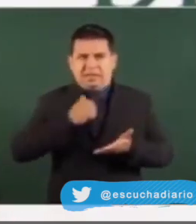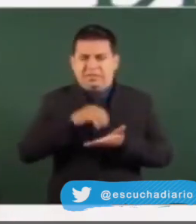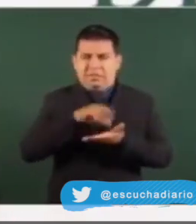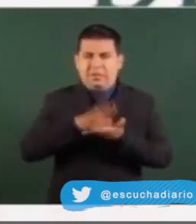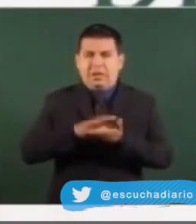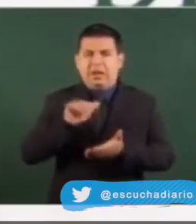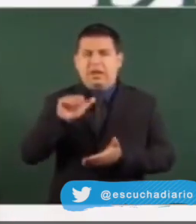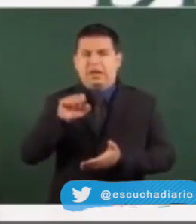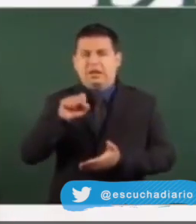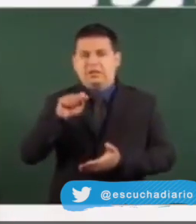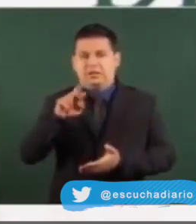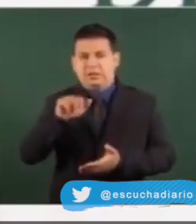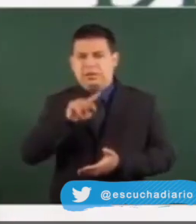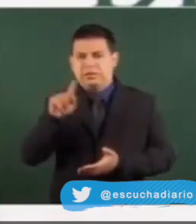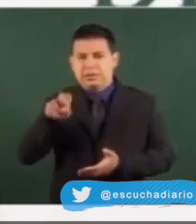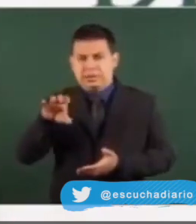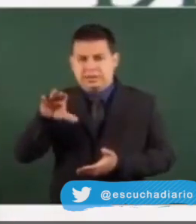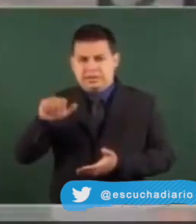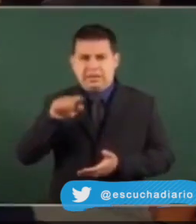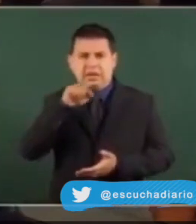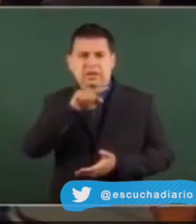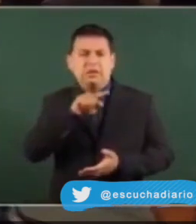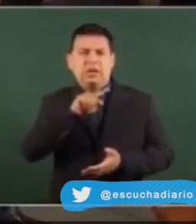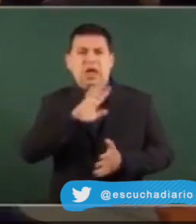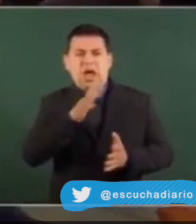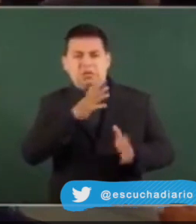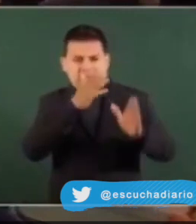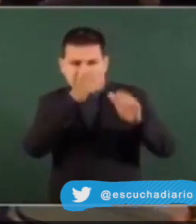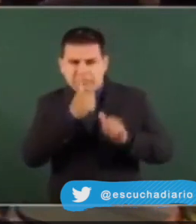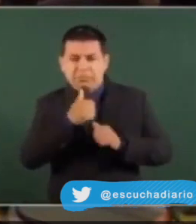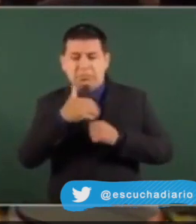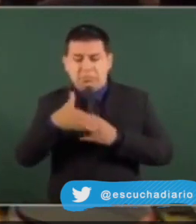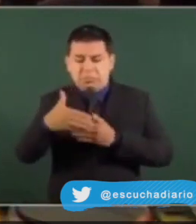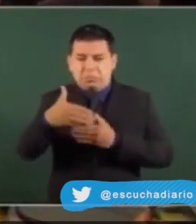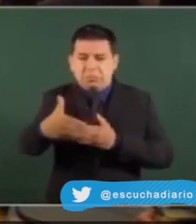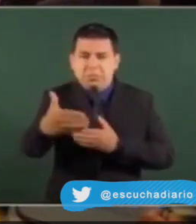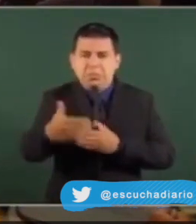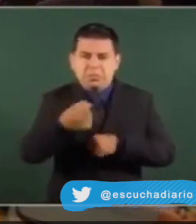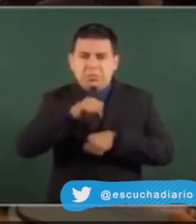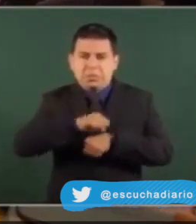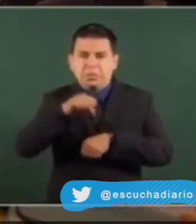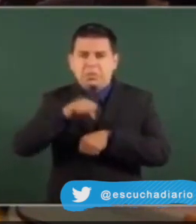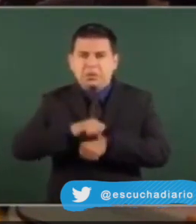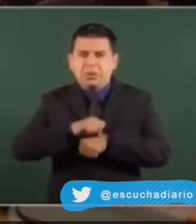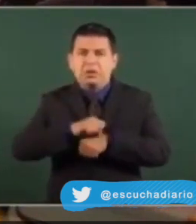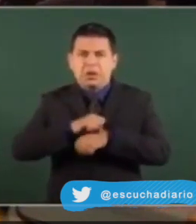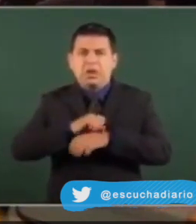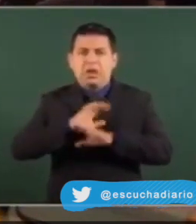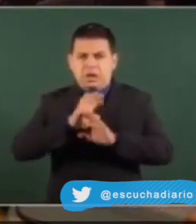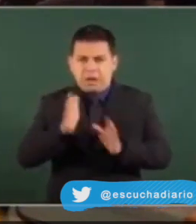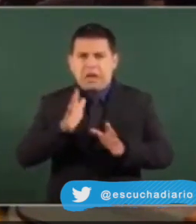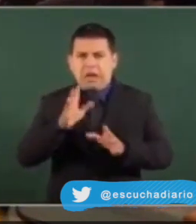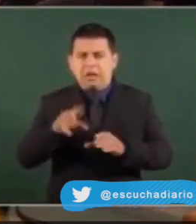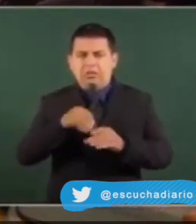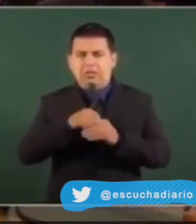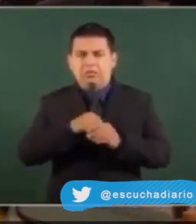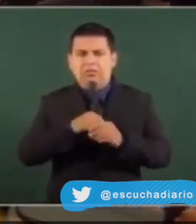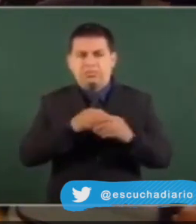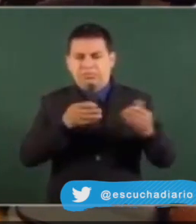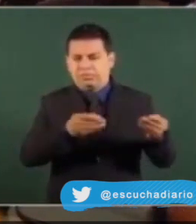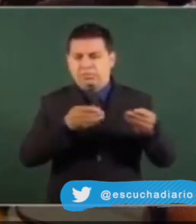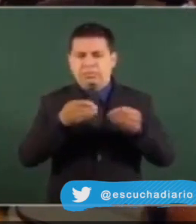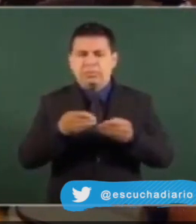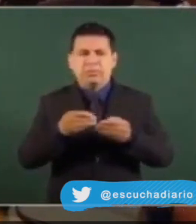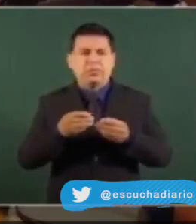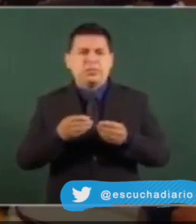AstraZeneca, que en los próximos días y semanas se complementará. Por ahora tenemos